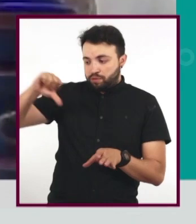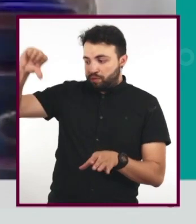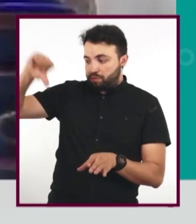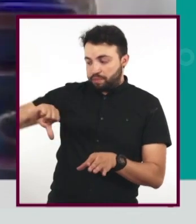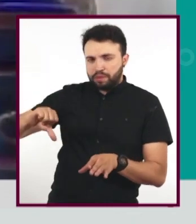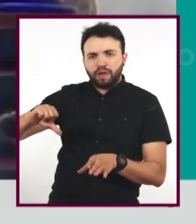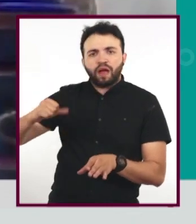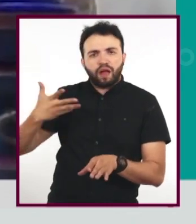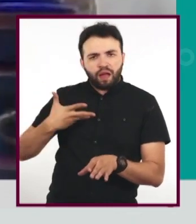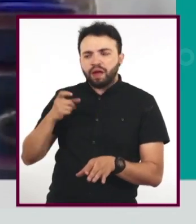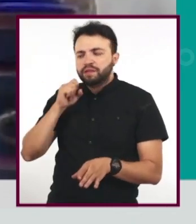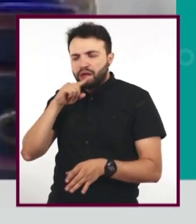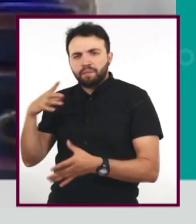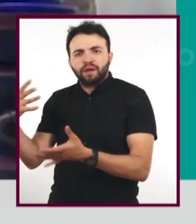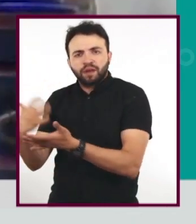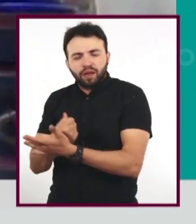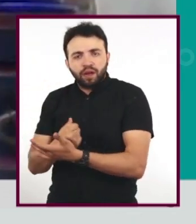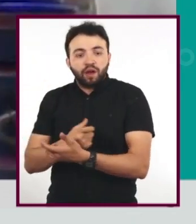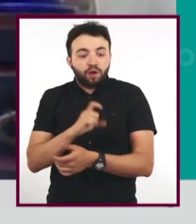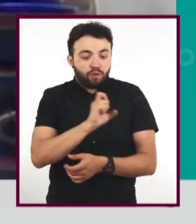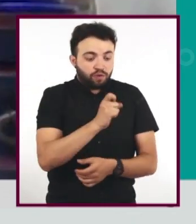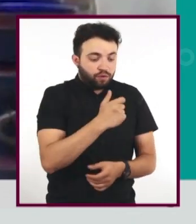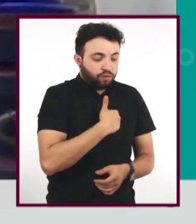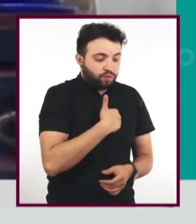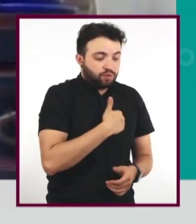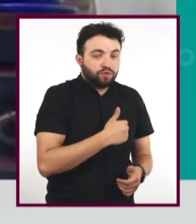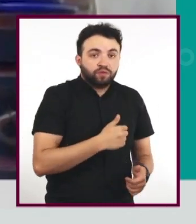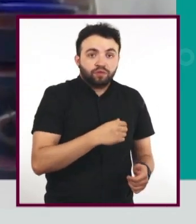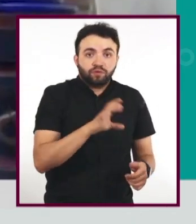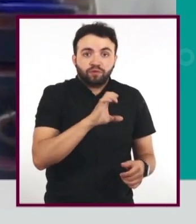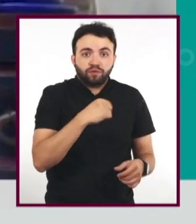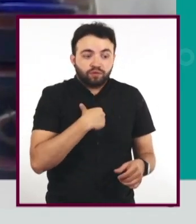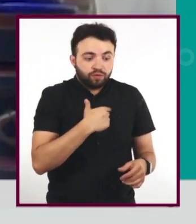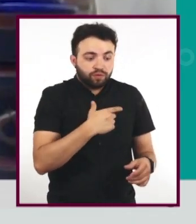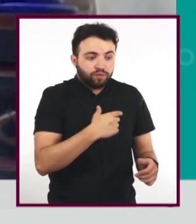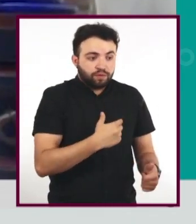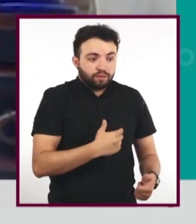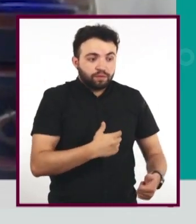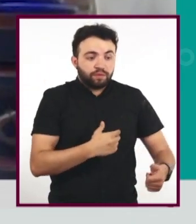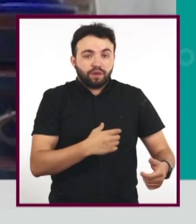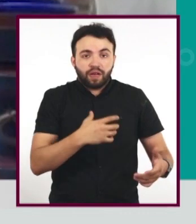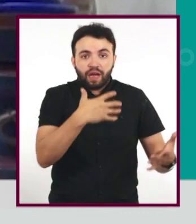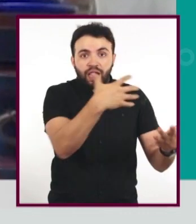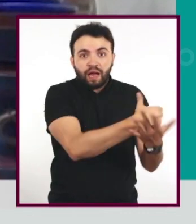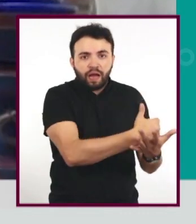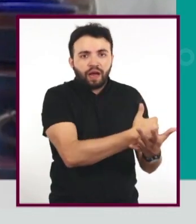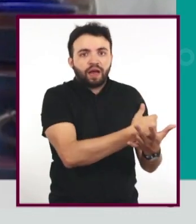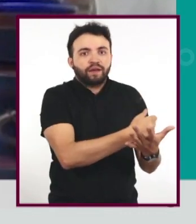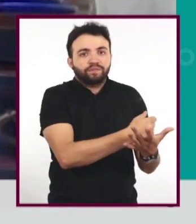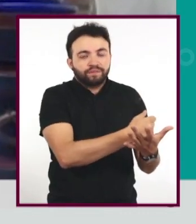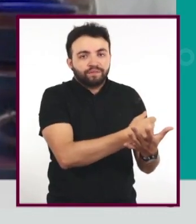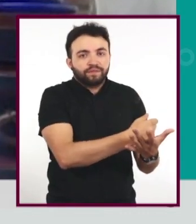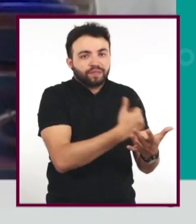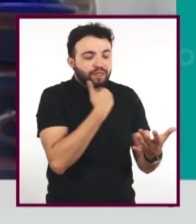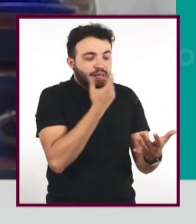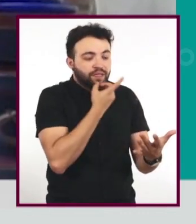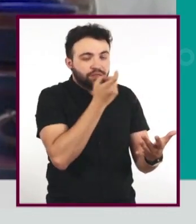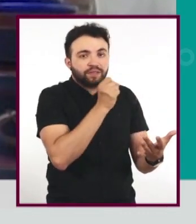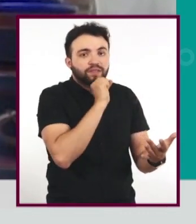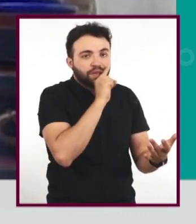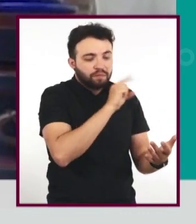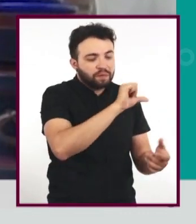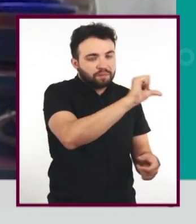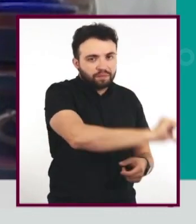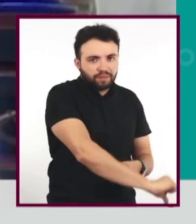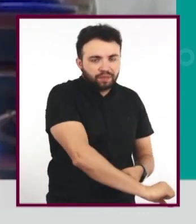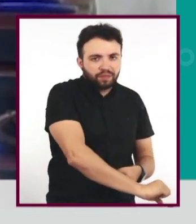Sí, creo que sí, precisamente por estas dicotomías que se llegan a difuminar. Se me ocurren algunos ejemplos